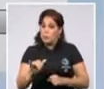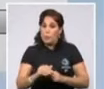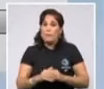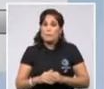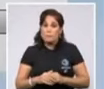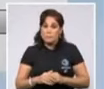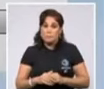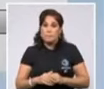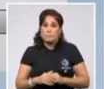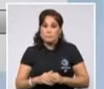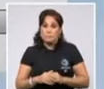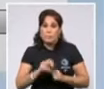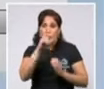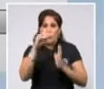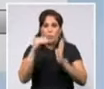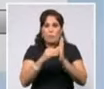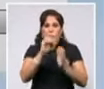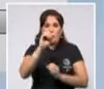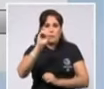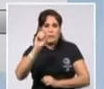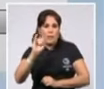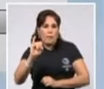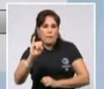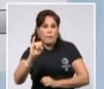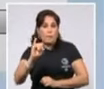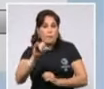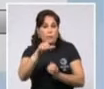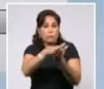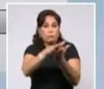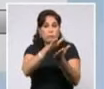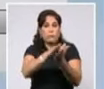región, 2006, y se acumulan